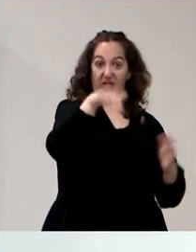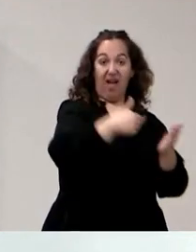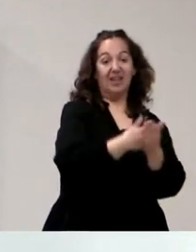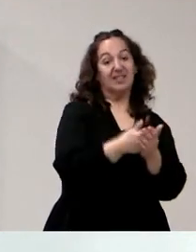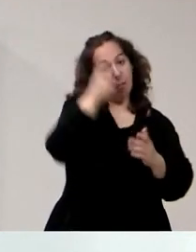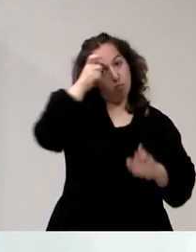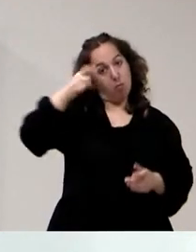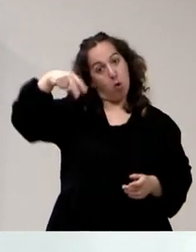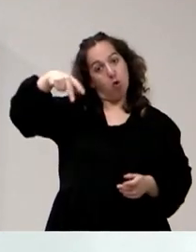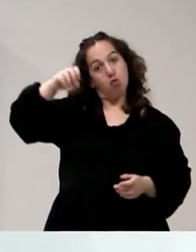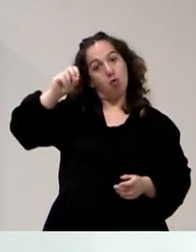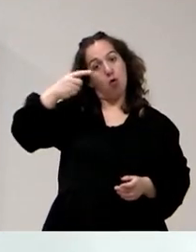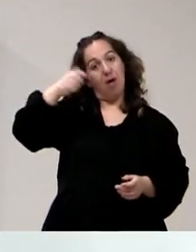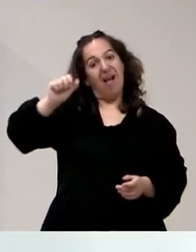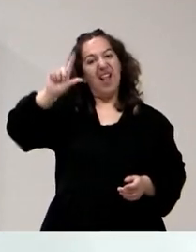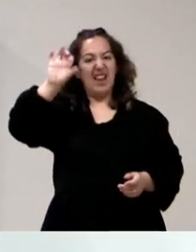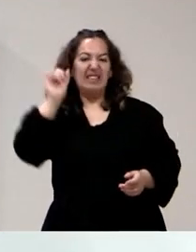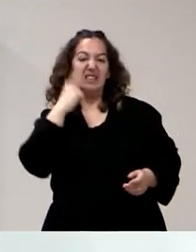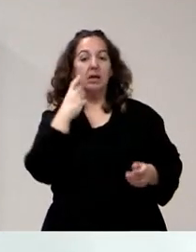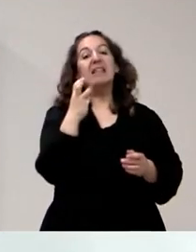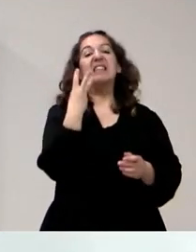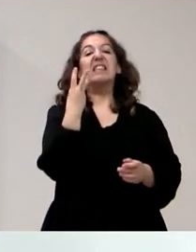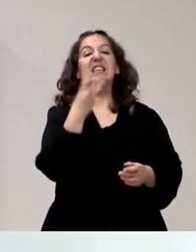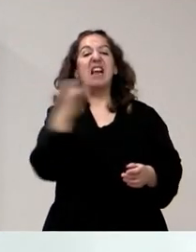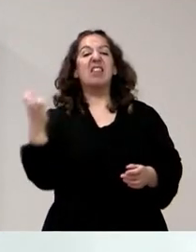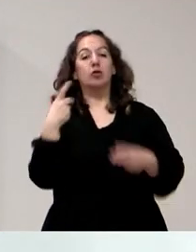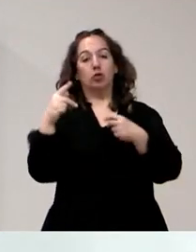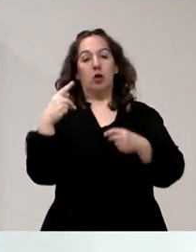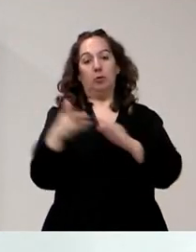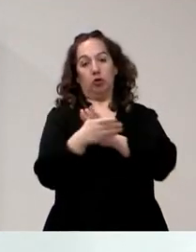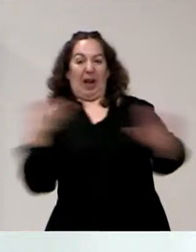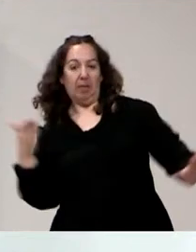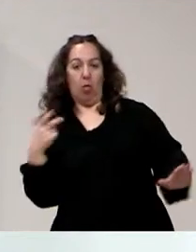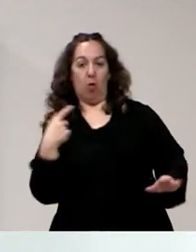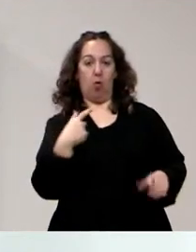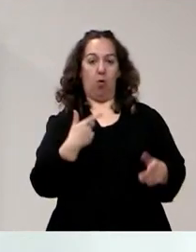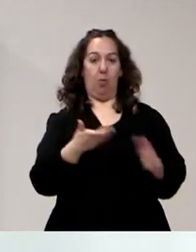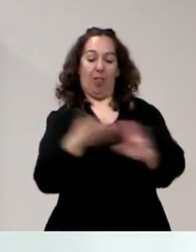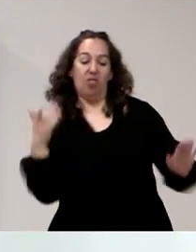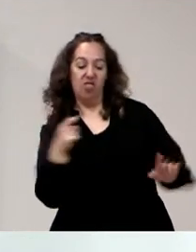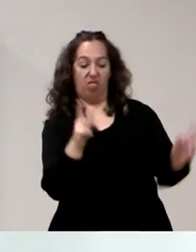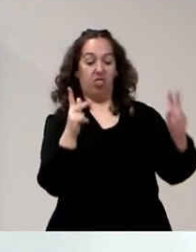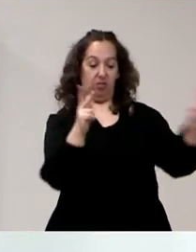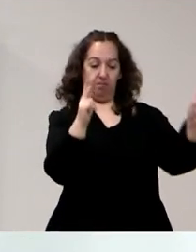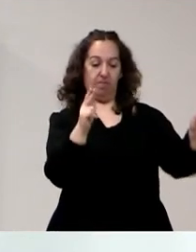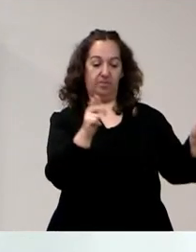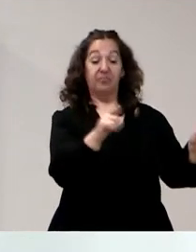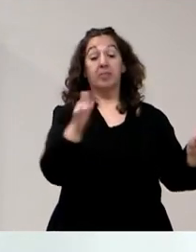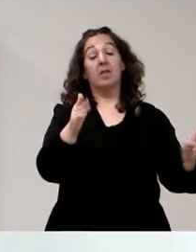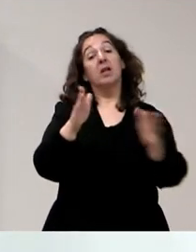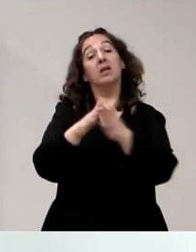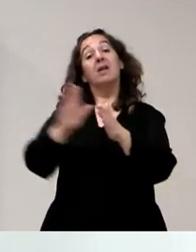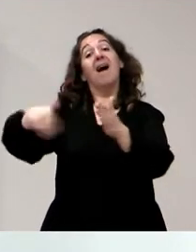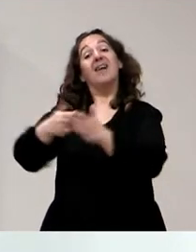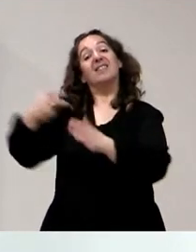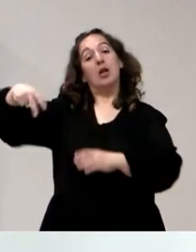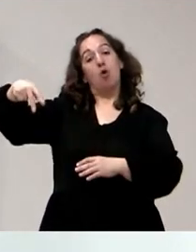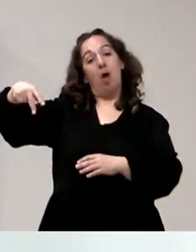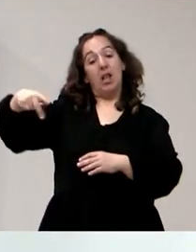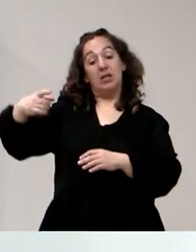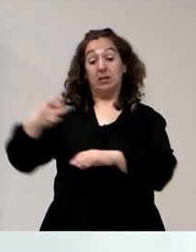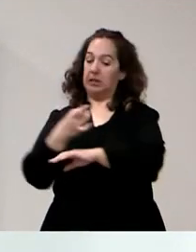Nogales se va a ir a 300 por hora y a partir del enlace de lales hasta que terminemos el enlace con reinosa se irá en Red